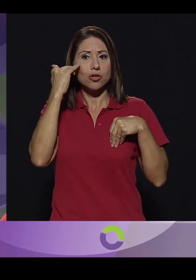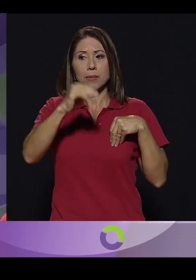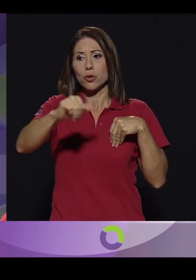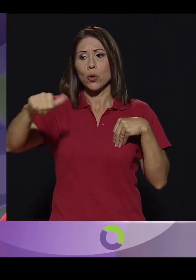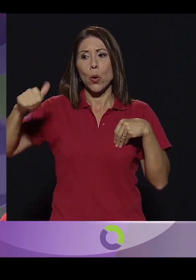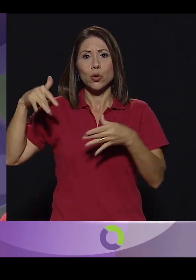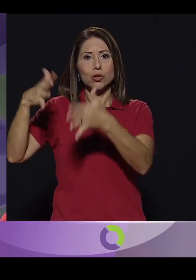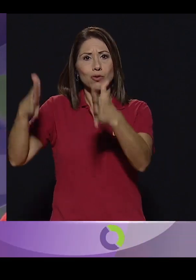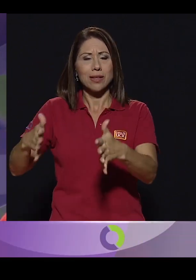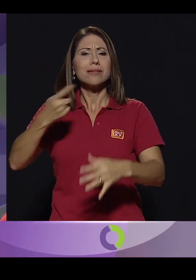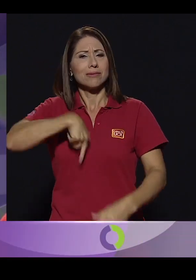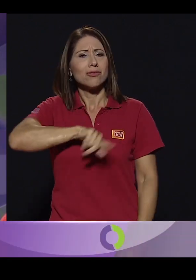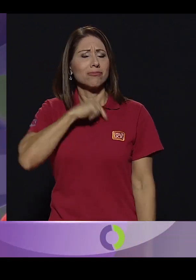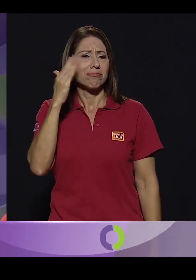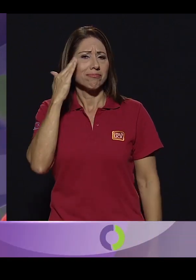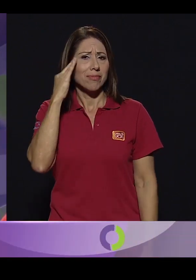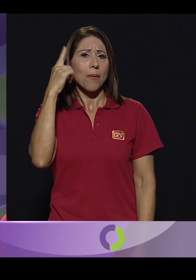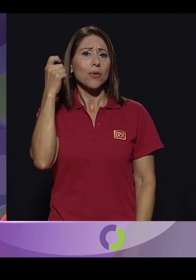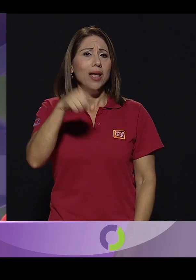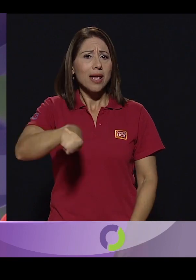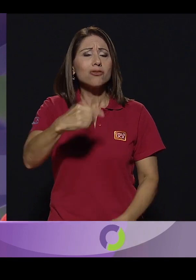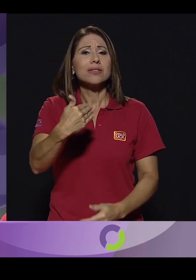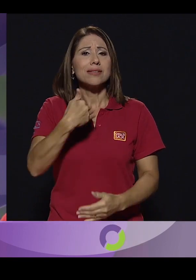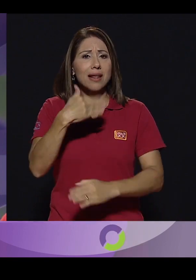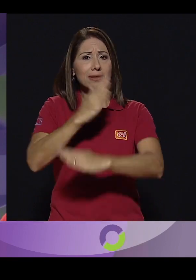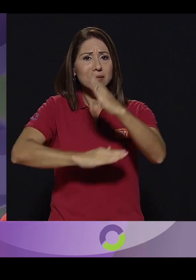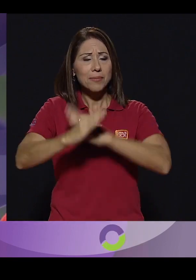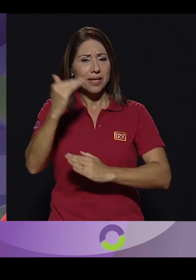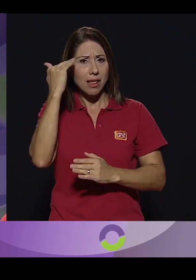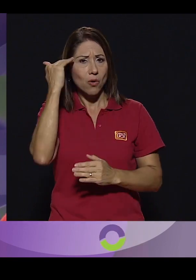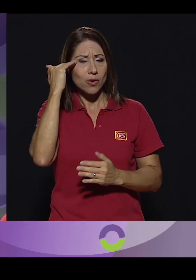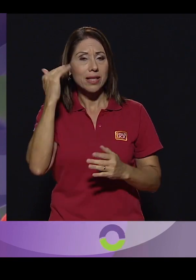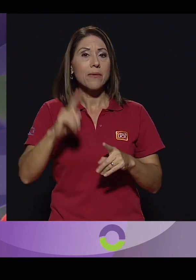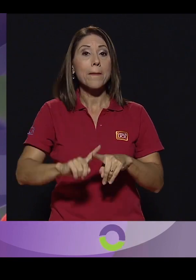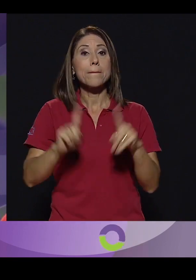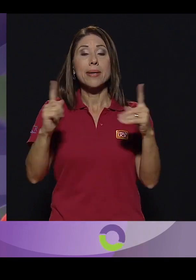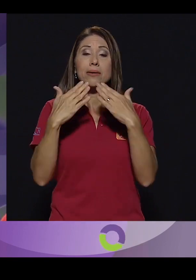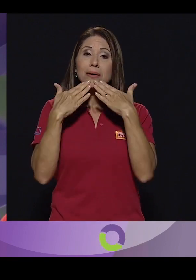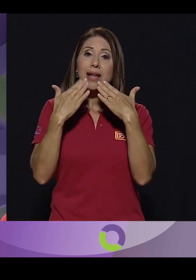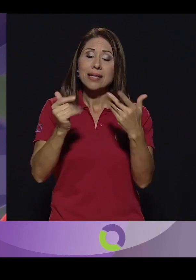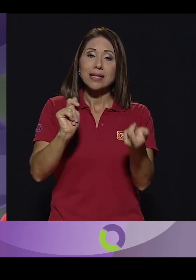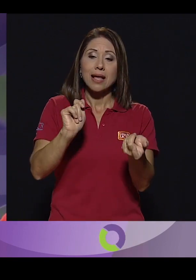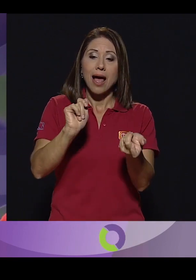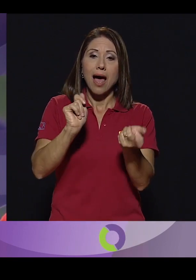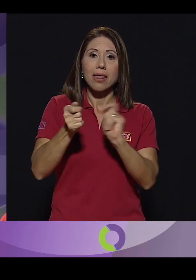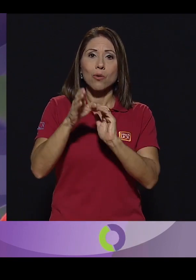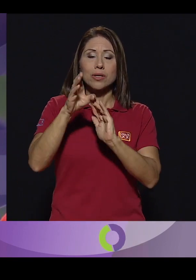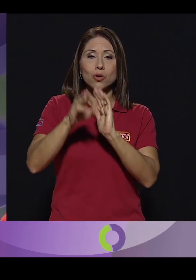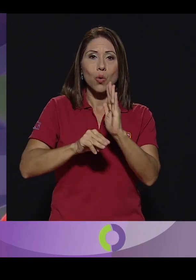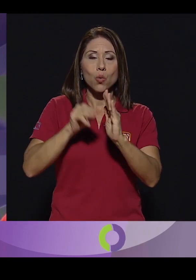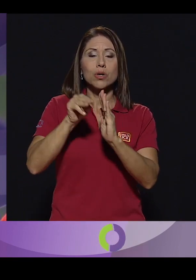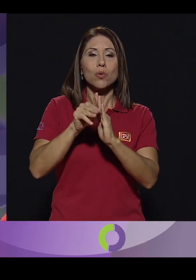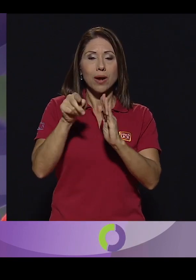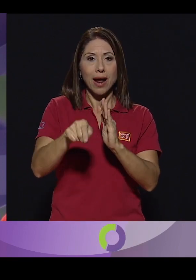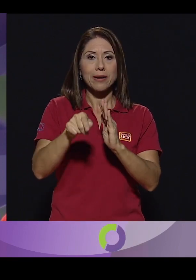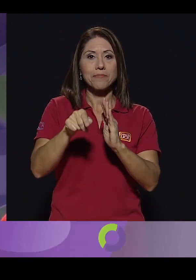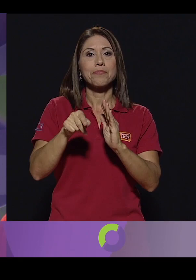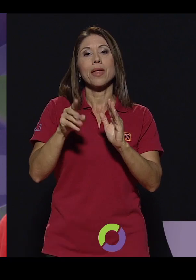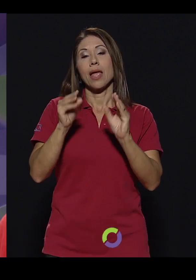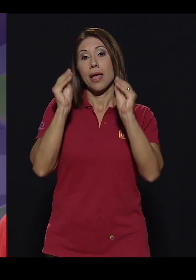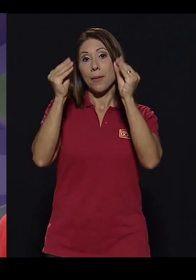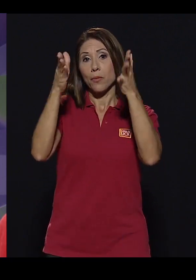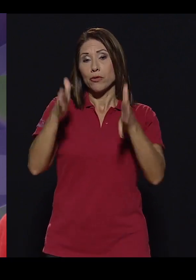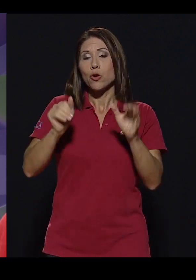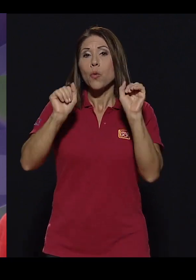estudiantes esos somos muy conscientes porque tienen discapacidad cognitiva verdad pero gracias a las adecuaciones curriculares el